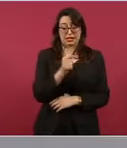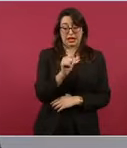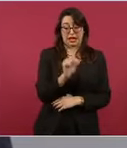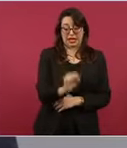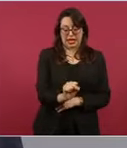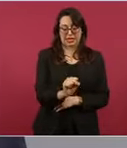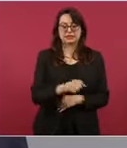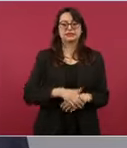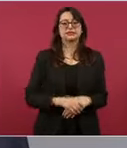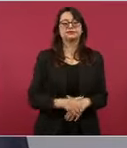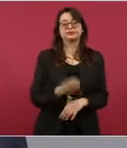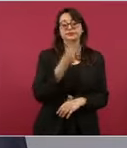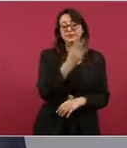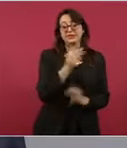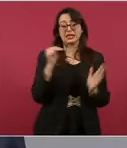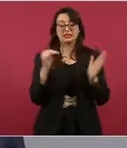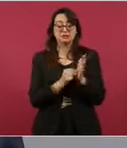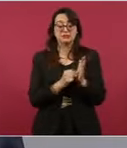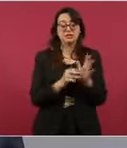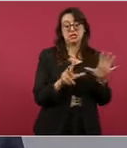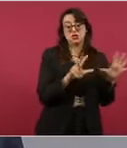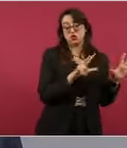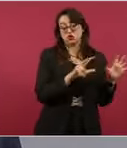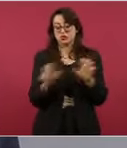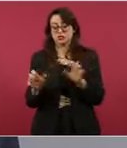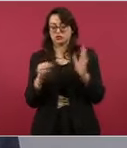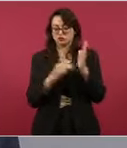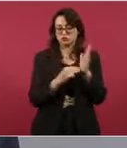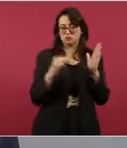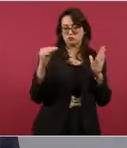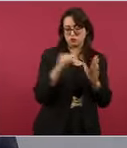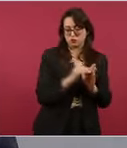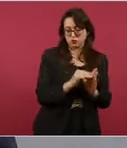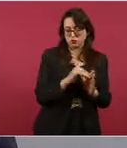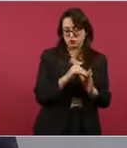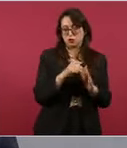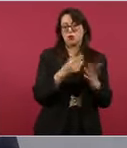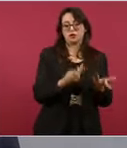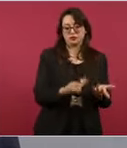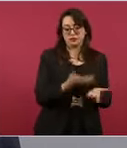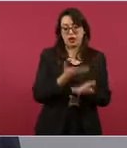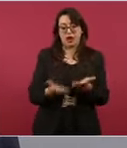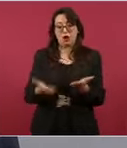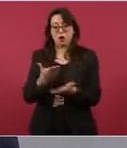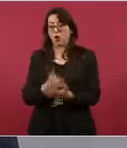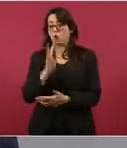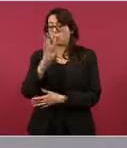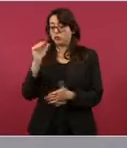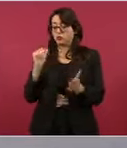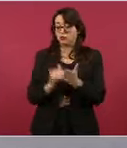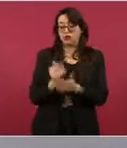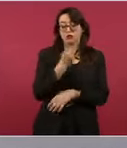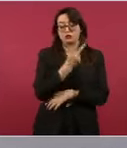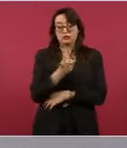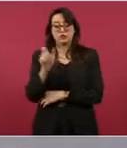3.800 millones de pies cúbicos diarios a 4.270, es